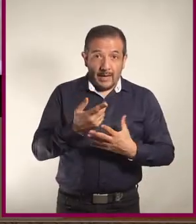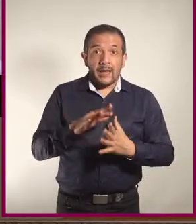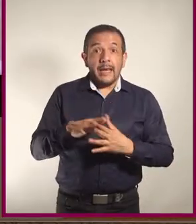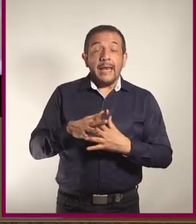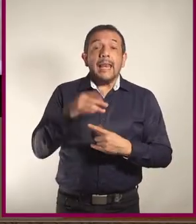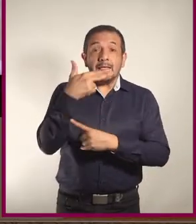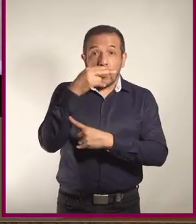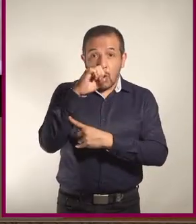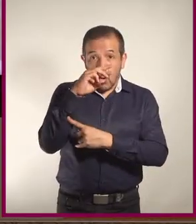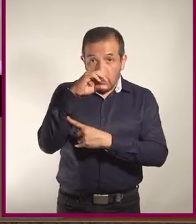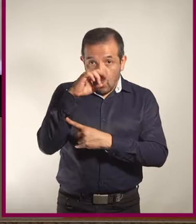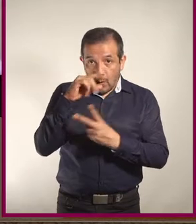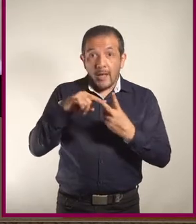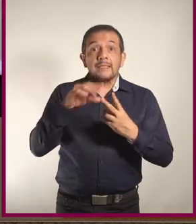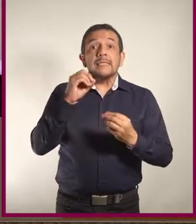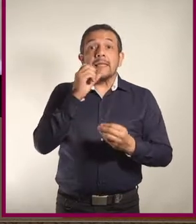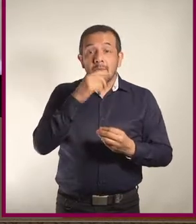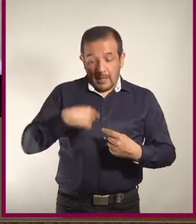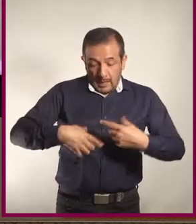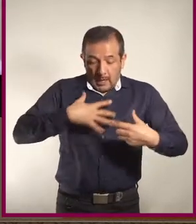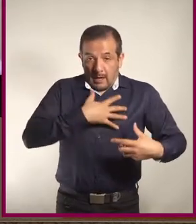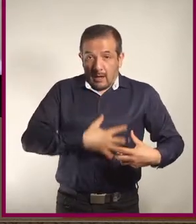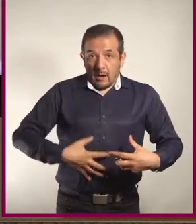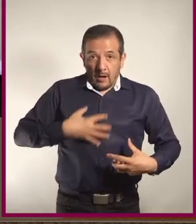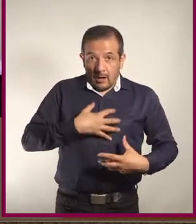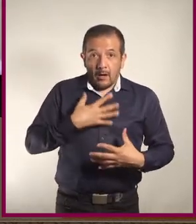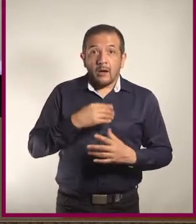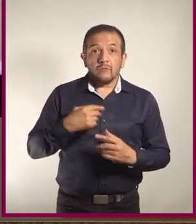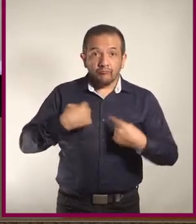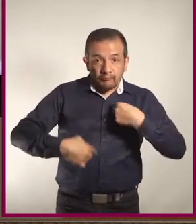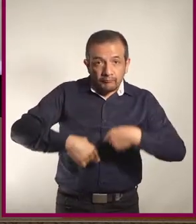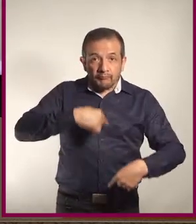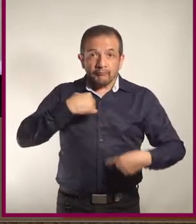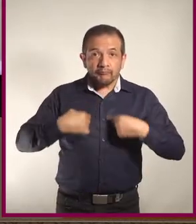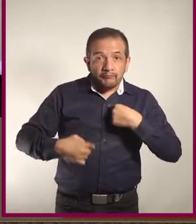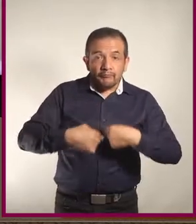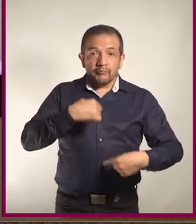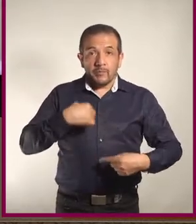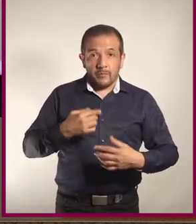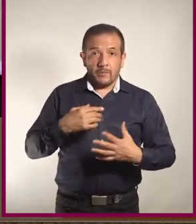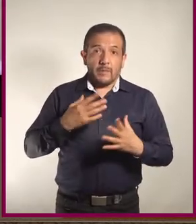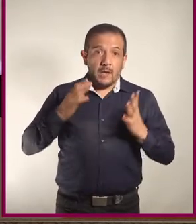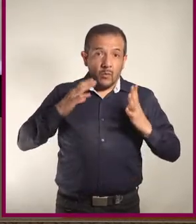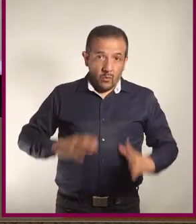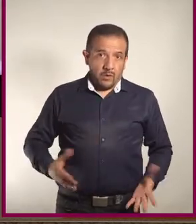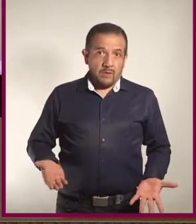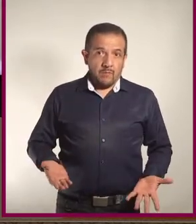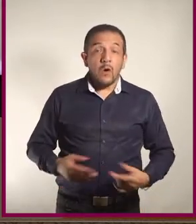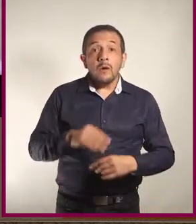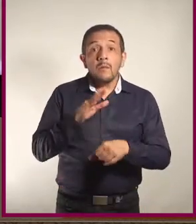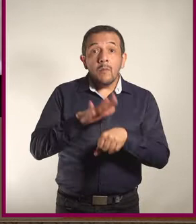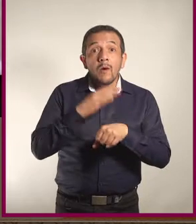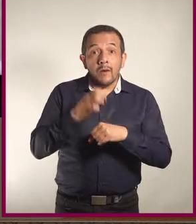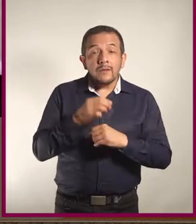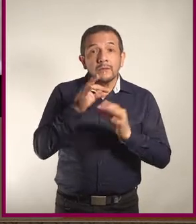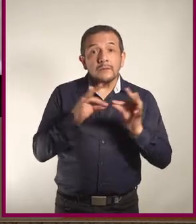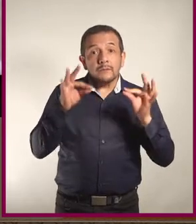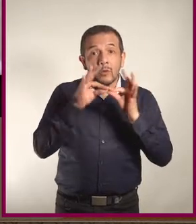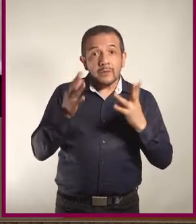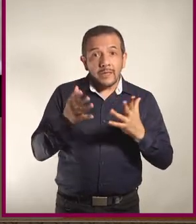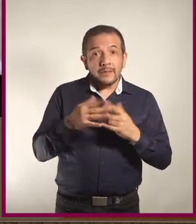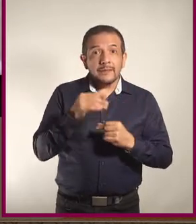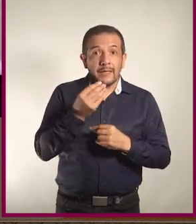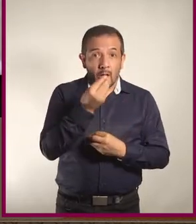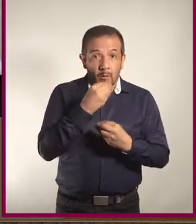organismo, en las hormonas y en el metabolismo de muchos ciclos metabólicos del organismo. Entonces todo esto se